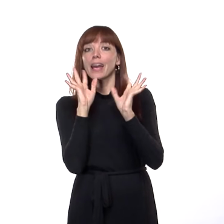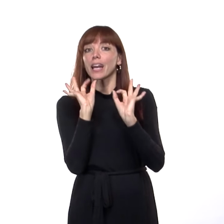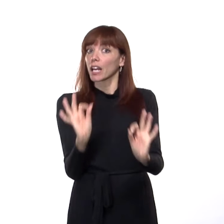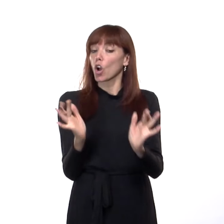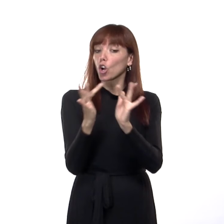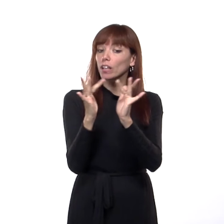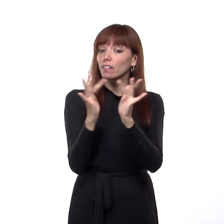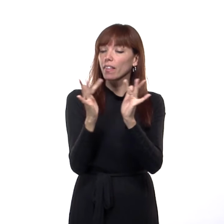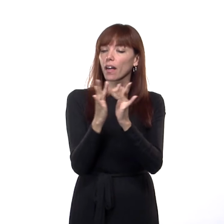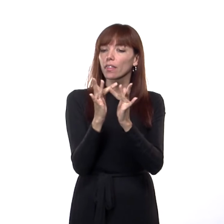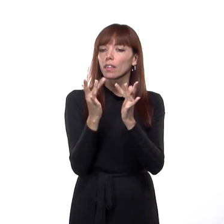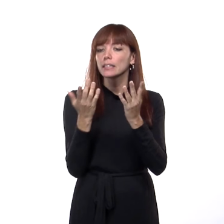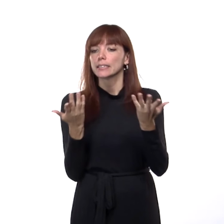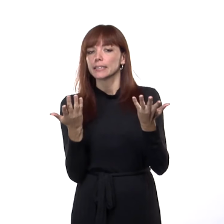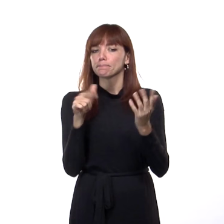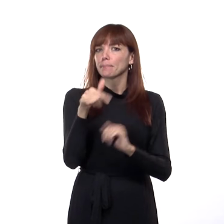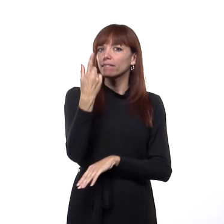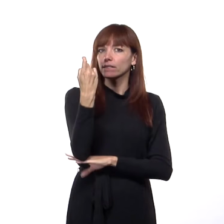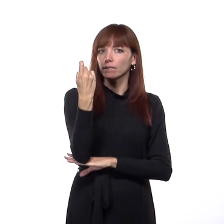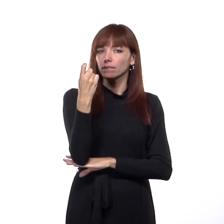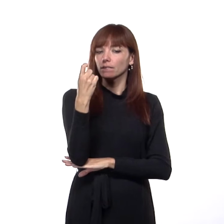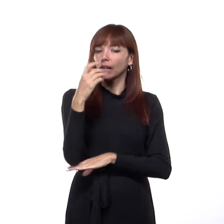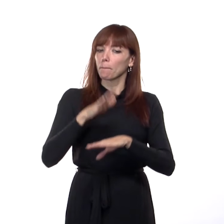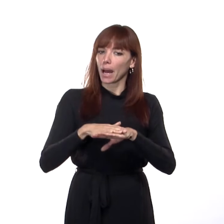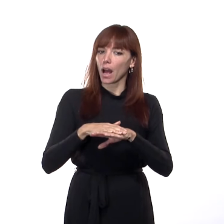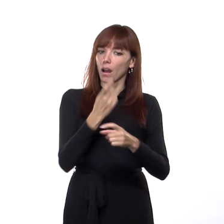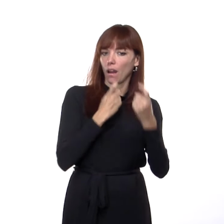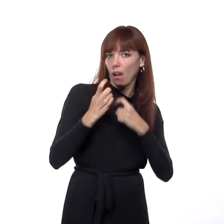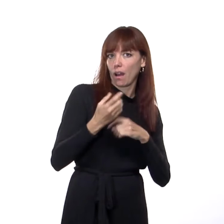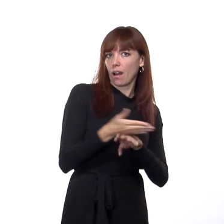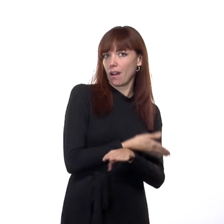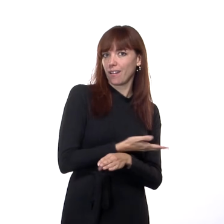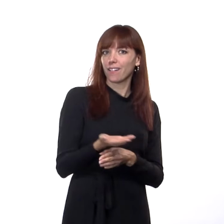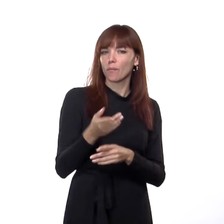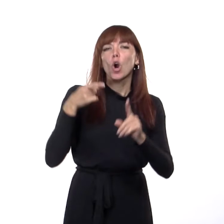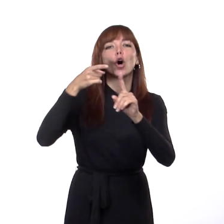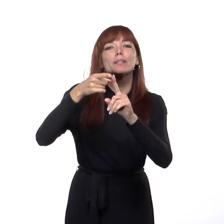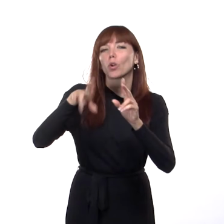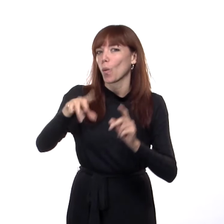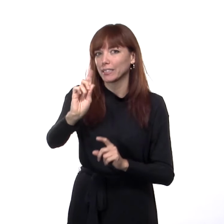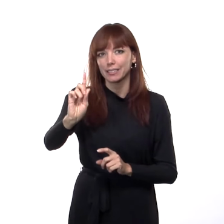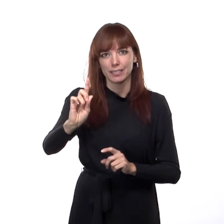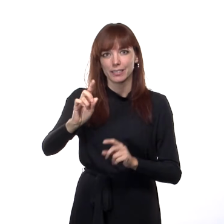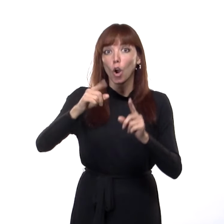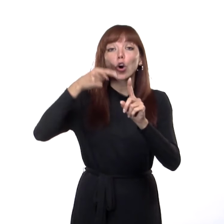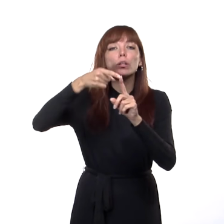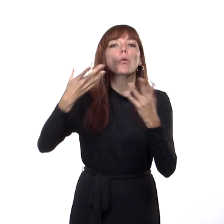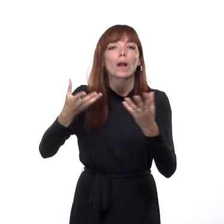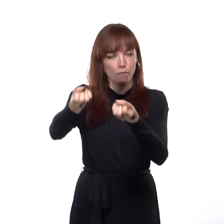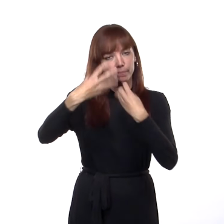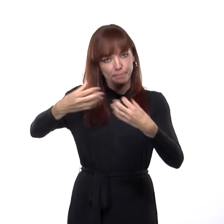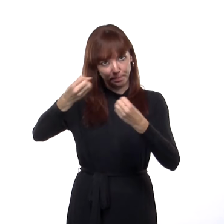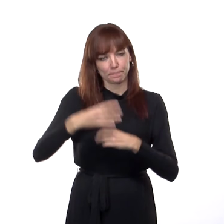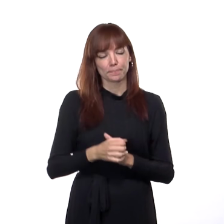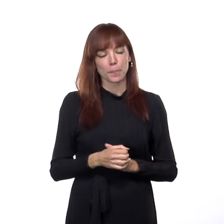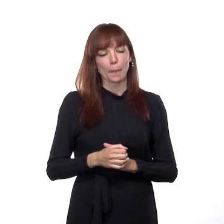es el elemento necesario para tener esos datos vale pero no es el fin en sí el fin en sí es la información vale